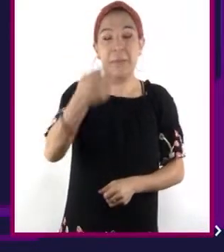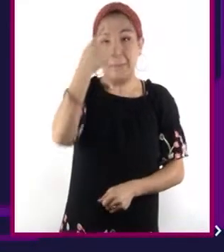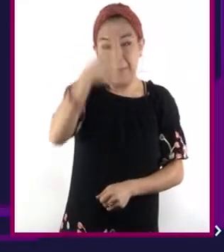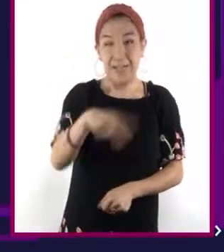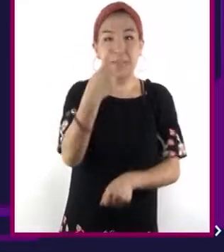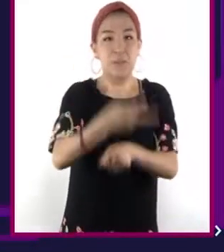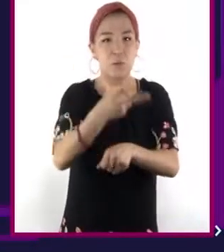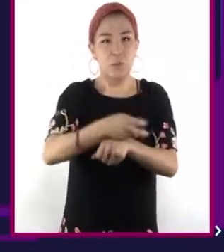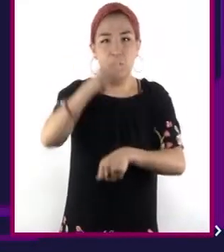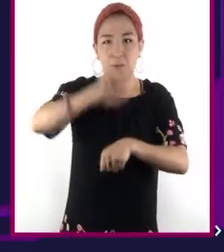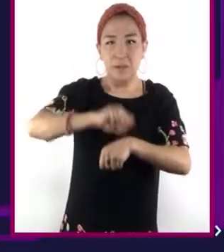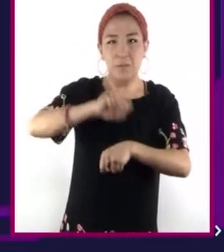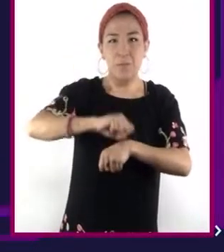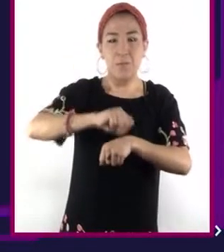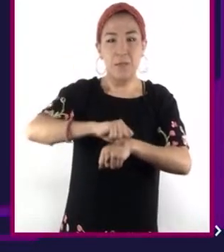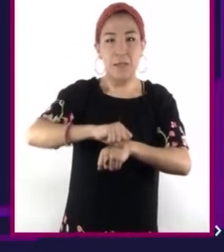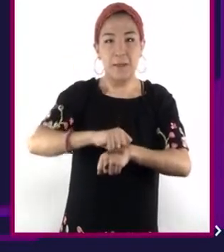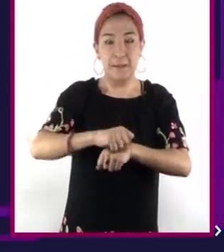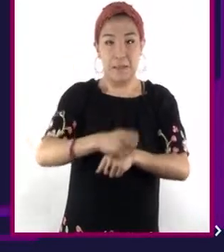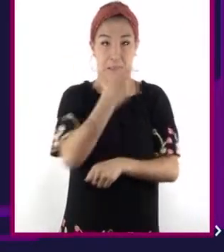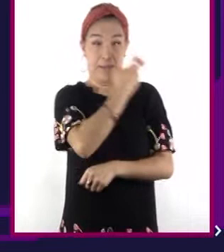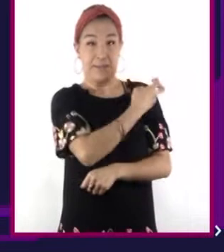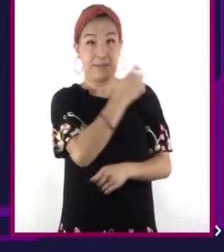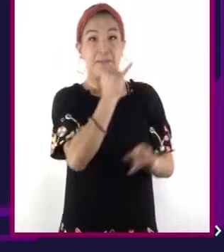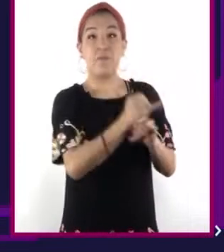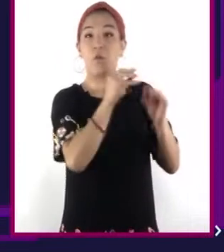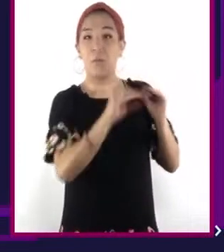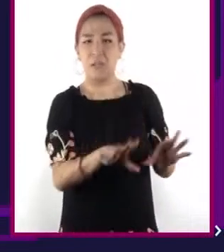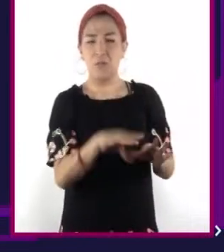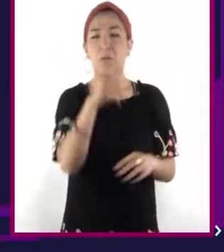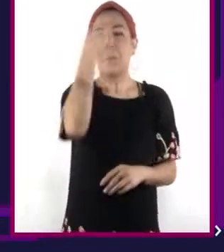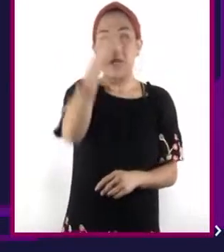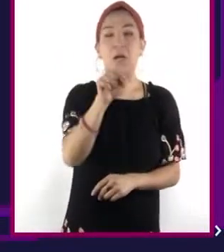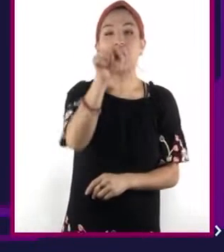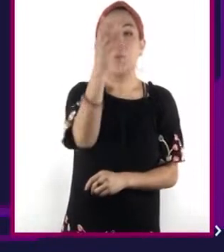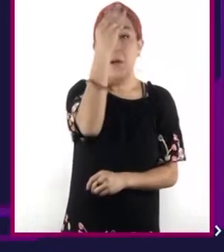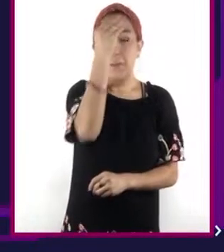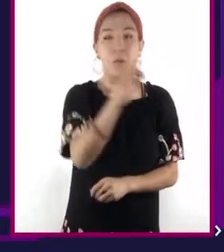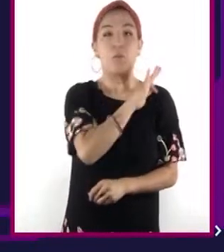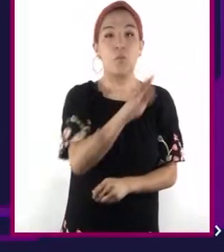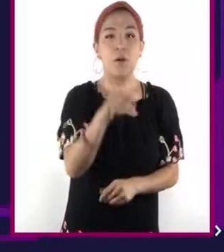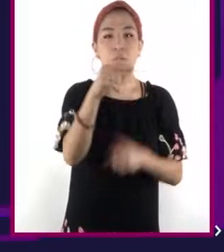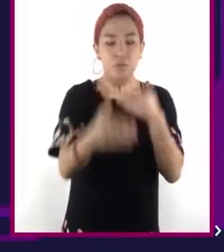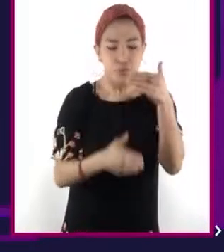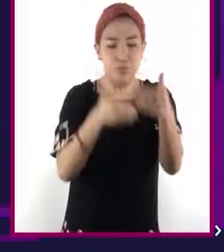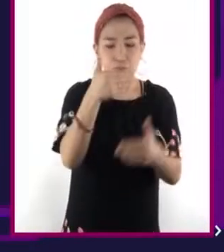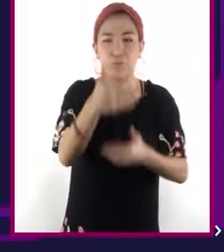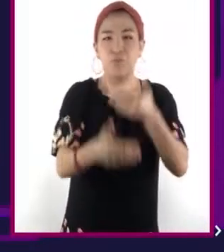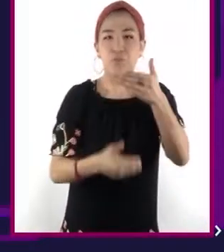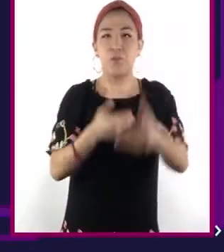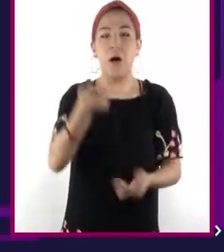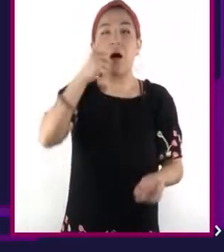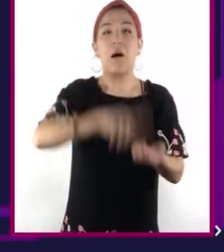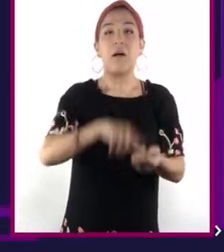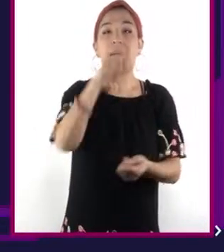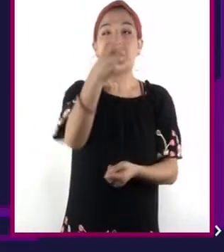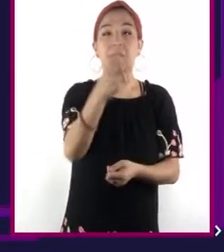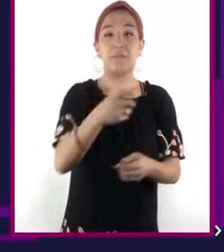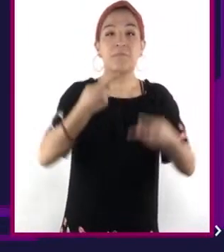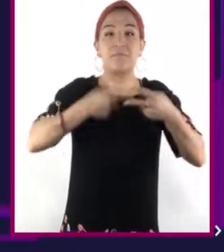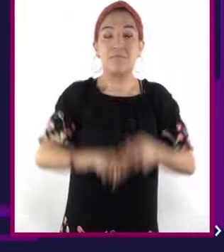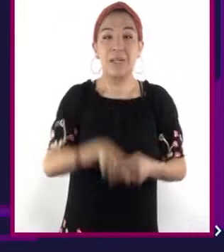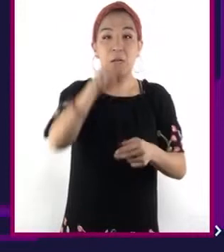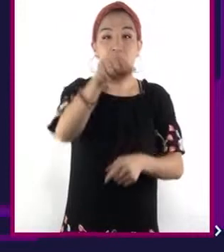grado. Esos son aprendizajes que ustedes han construido desde su